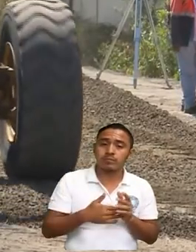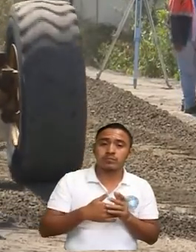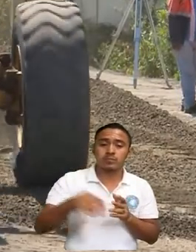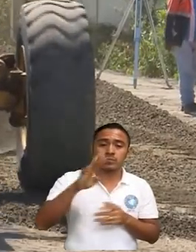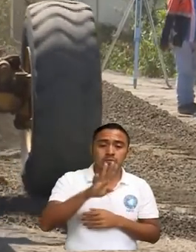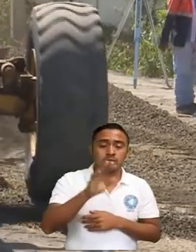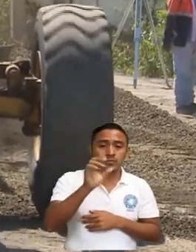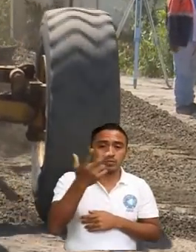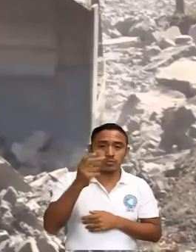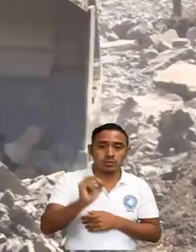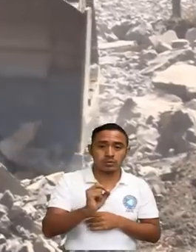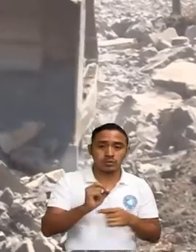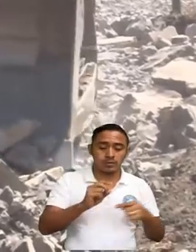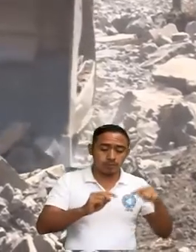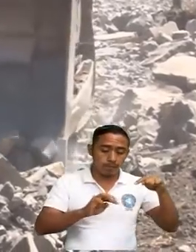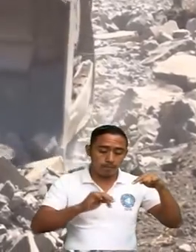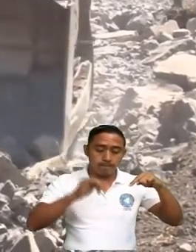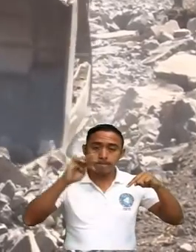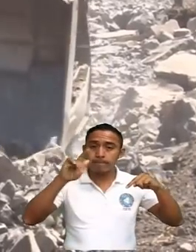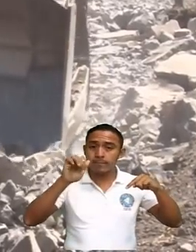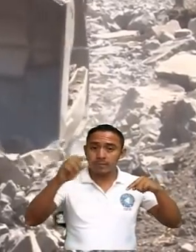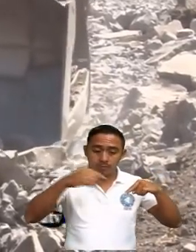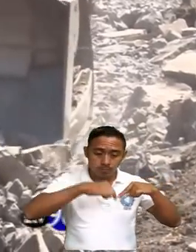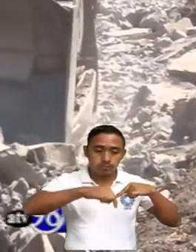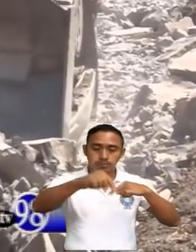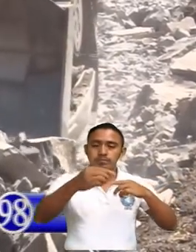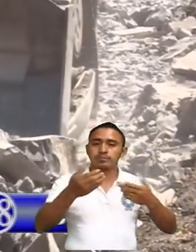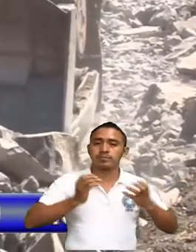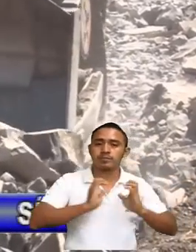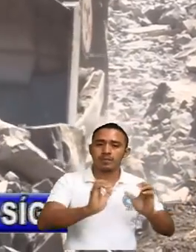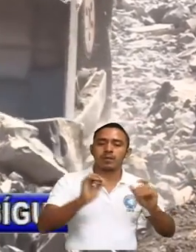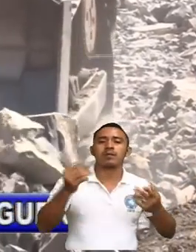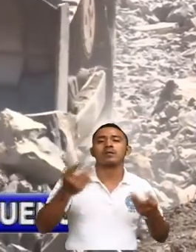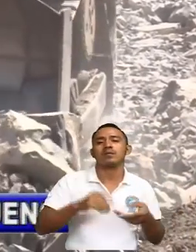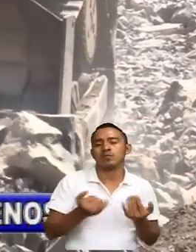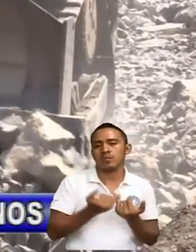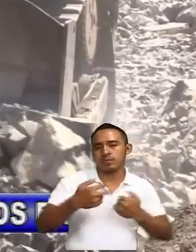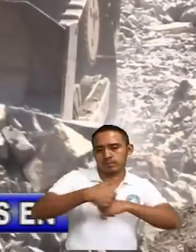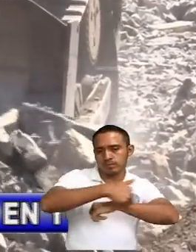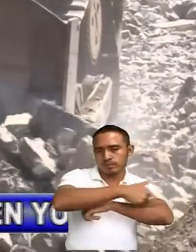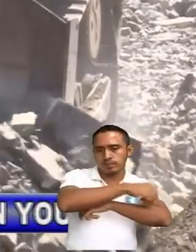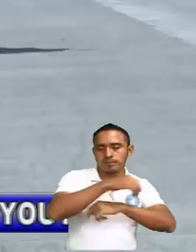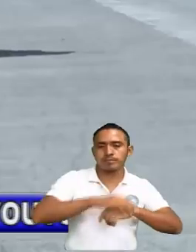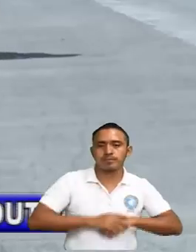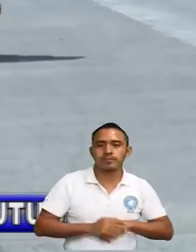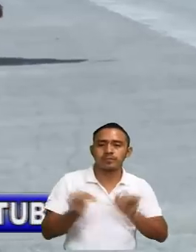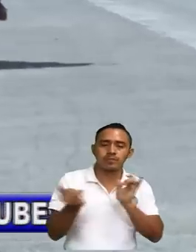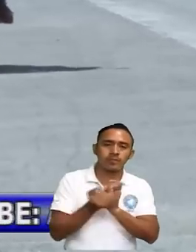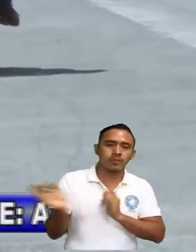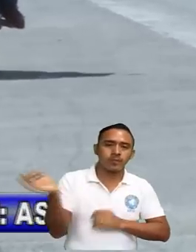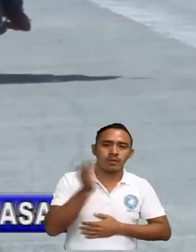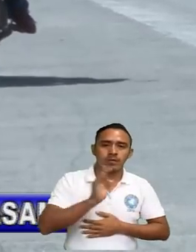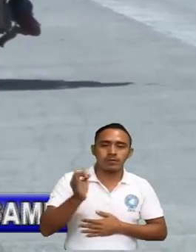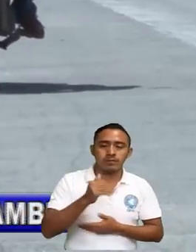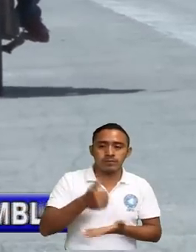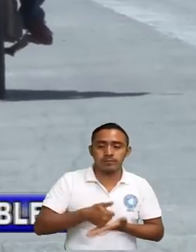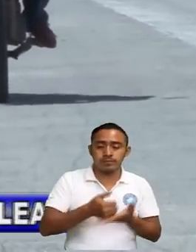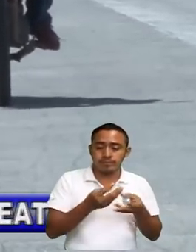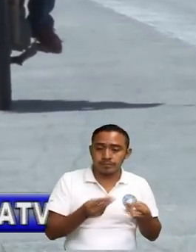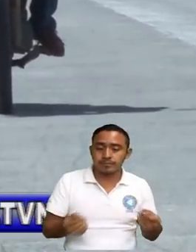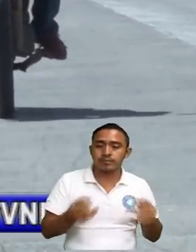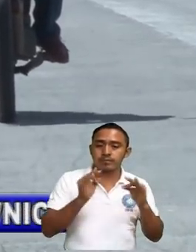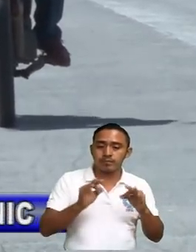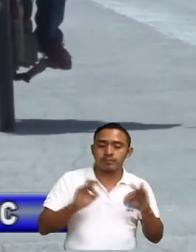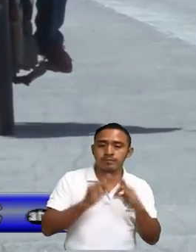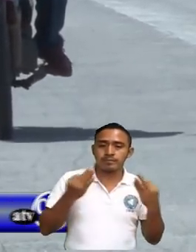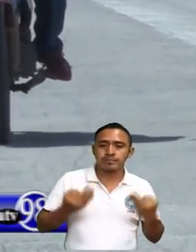lineales de calles y caminos como parte del Plan Invierno 2019. De igual manera, para el bienestar de las familias